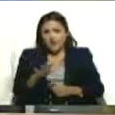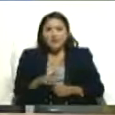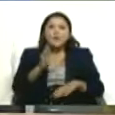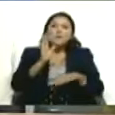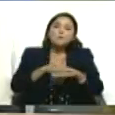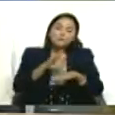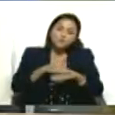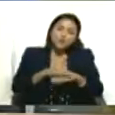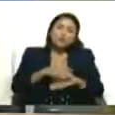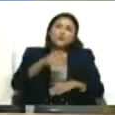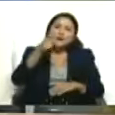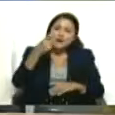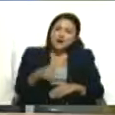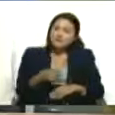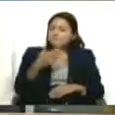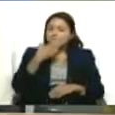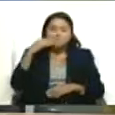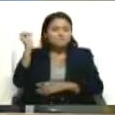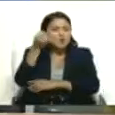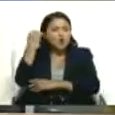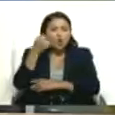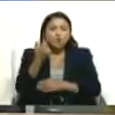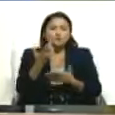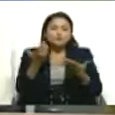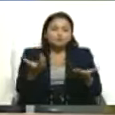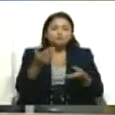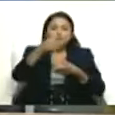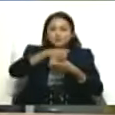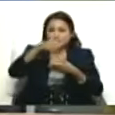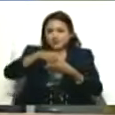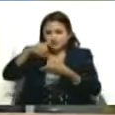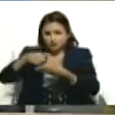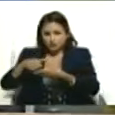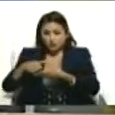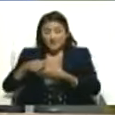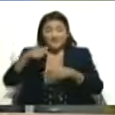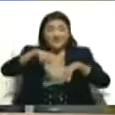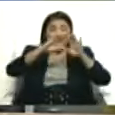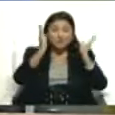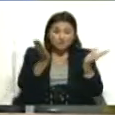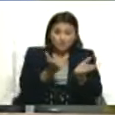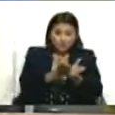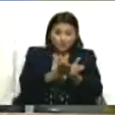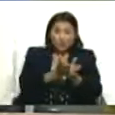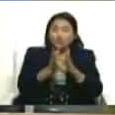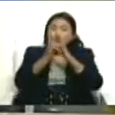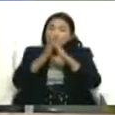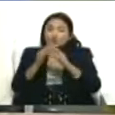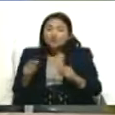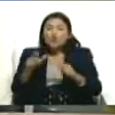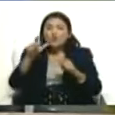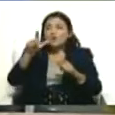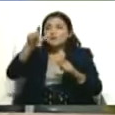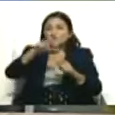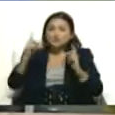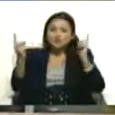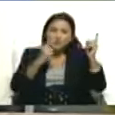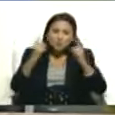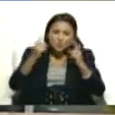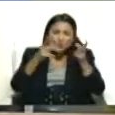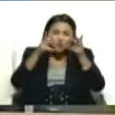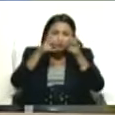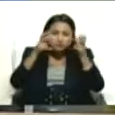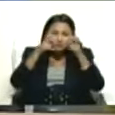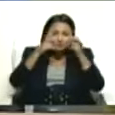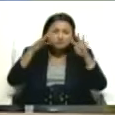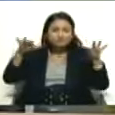el mejor sistema electoral del mundo, no dicho por los venezolanos, sino por todos los observadores que han venido